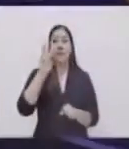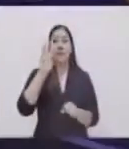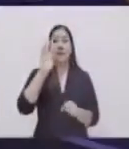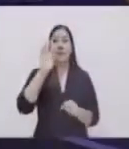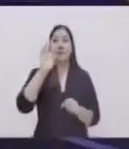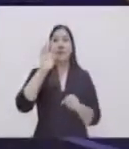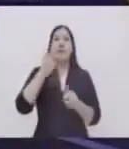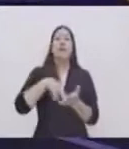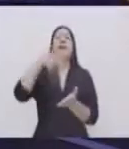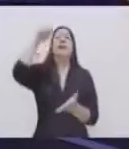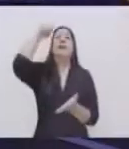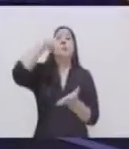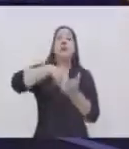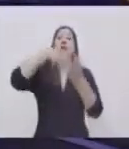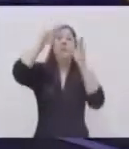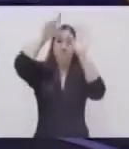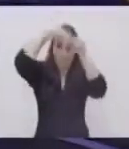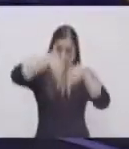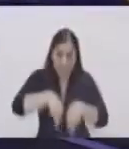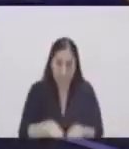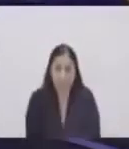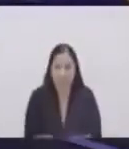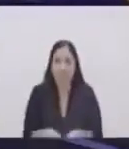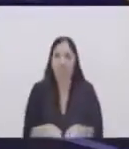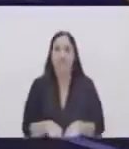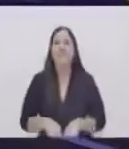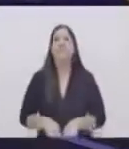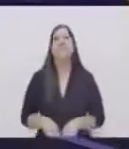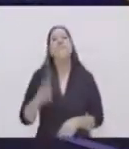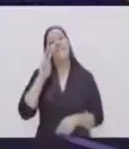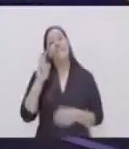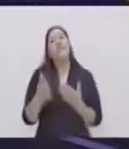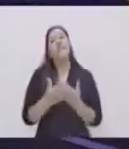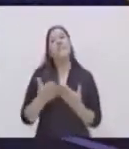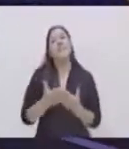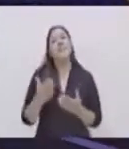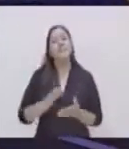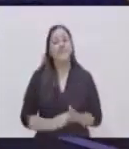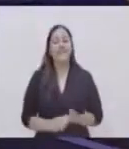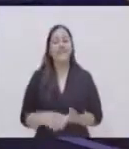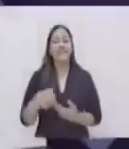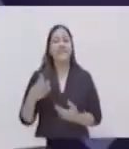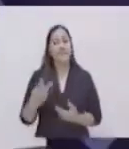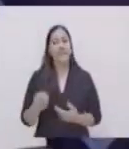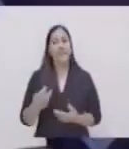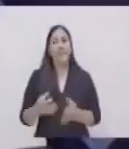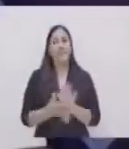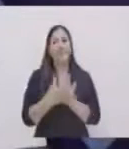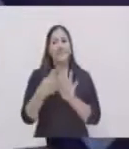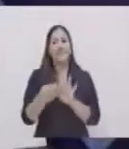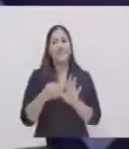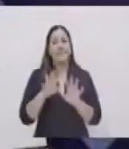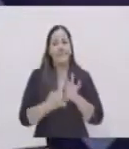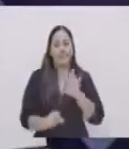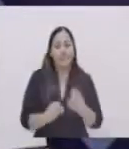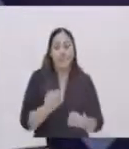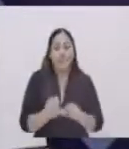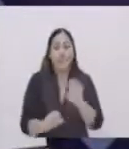escalera, 1, 2, 3, súbela otra vez, bájala después. ¿Vieron qué fácil es? Hagámoslo